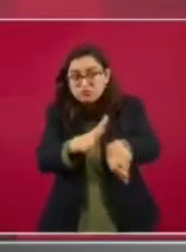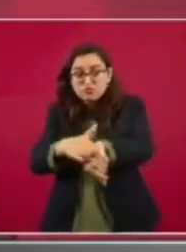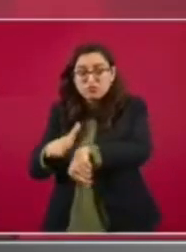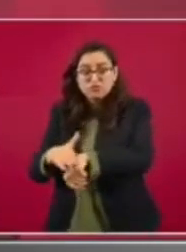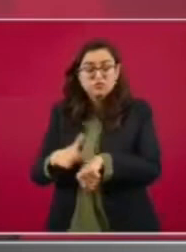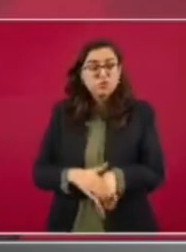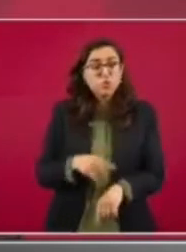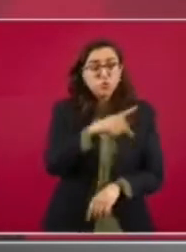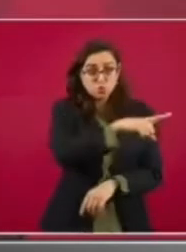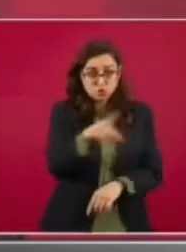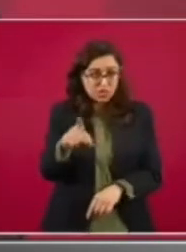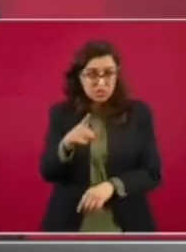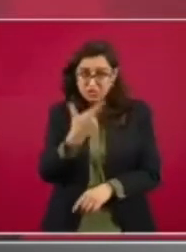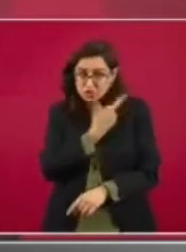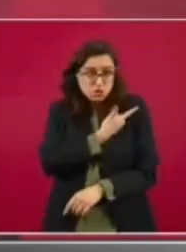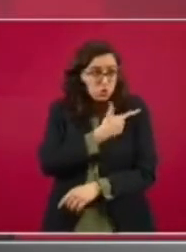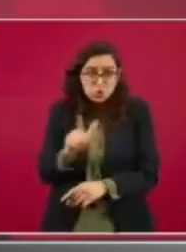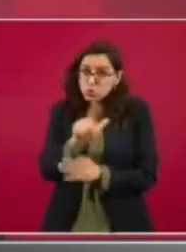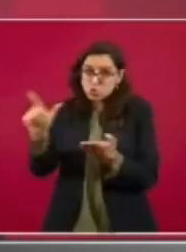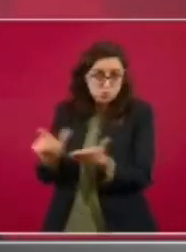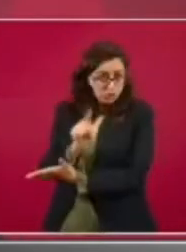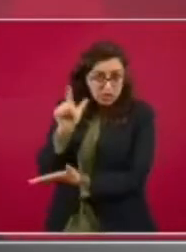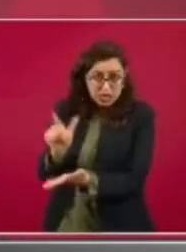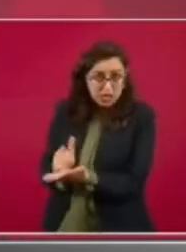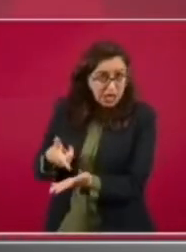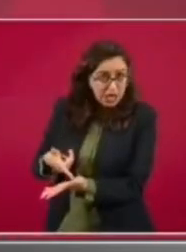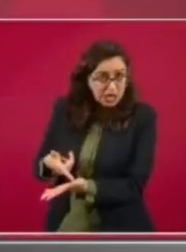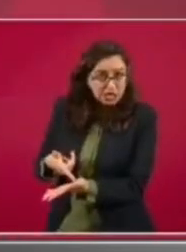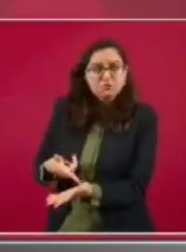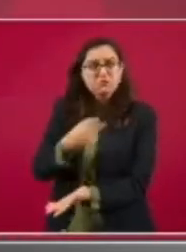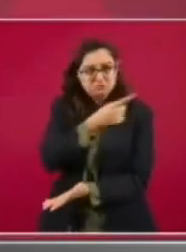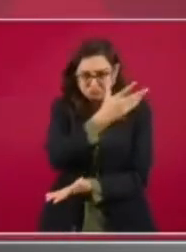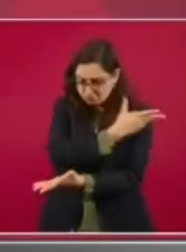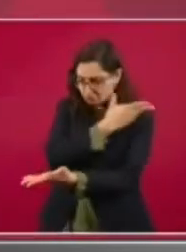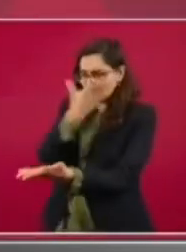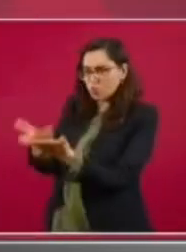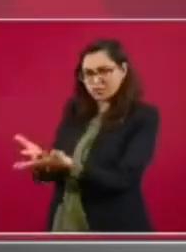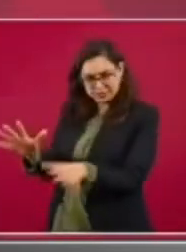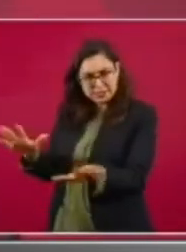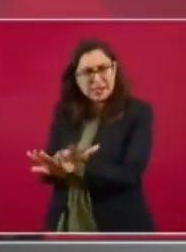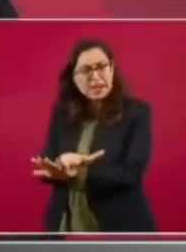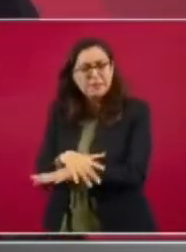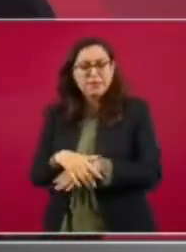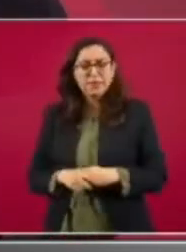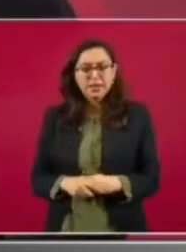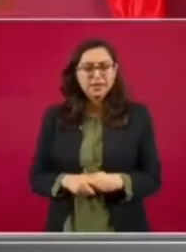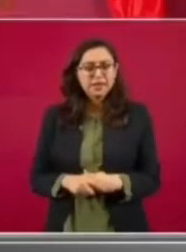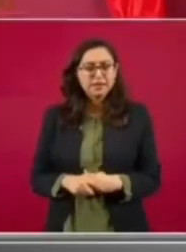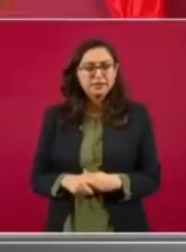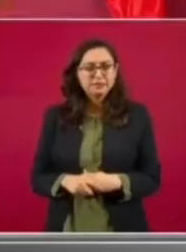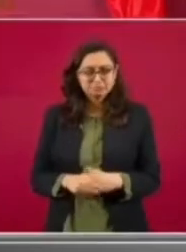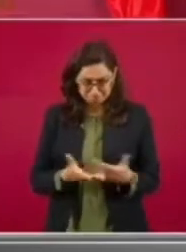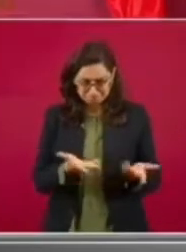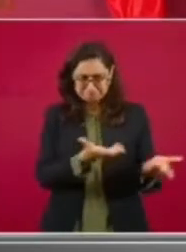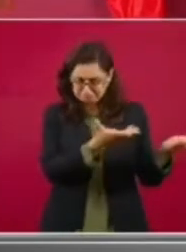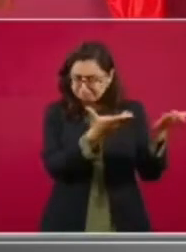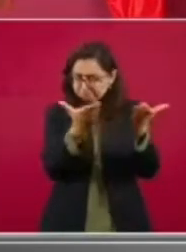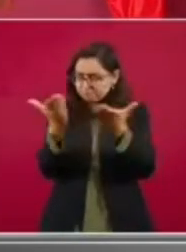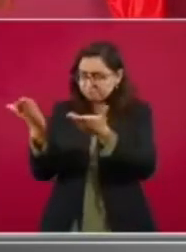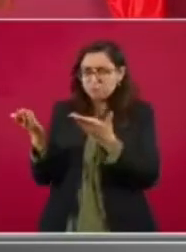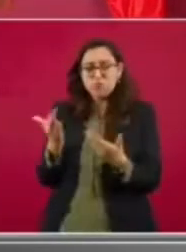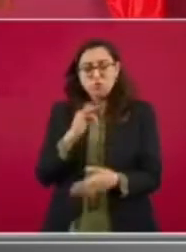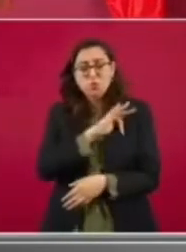iniciativa de reforma a la Constitución. Si dicen que no se les